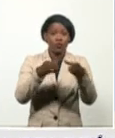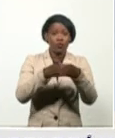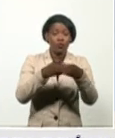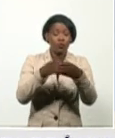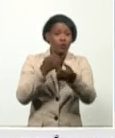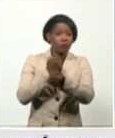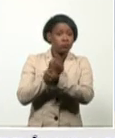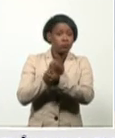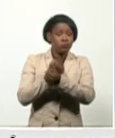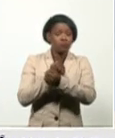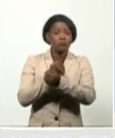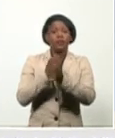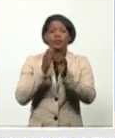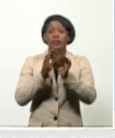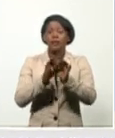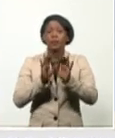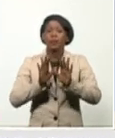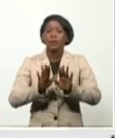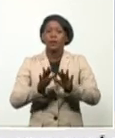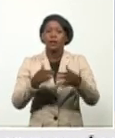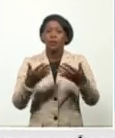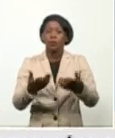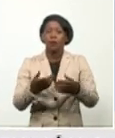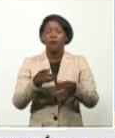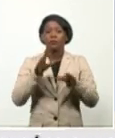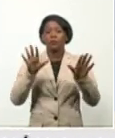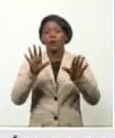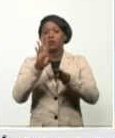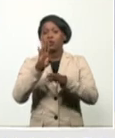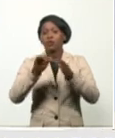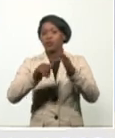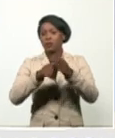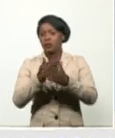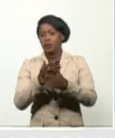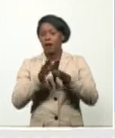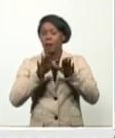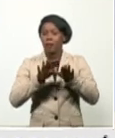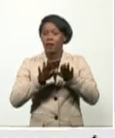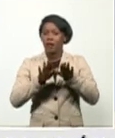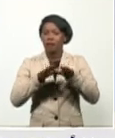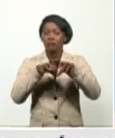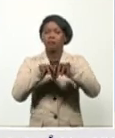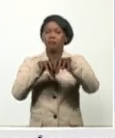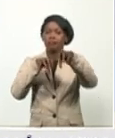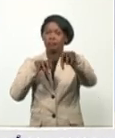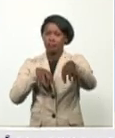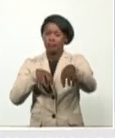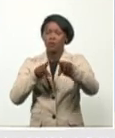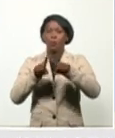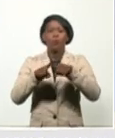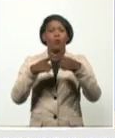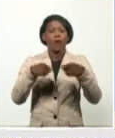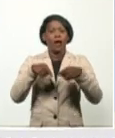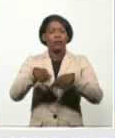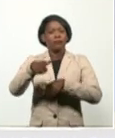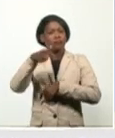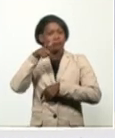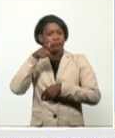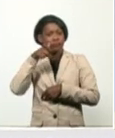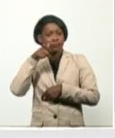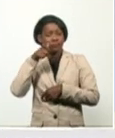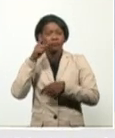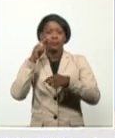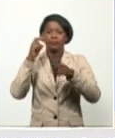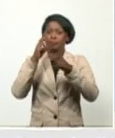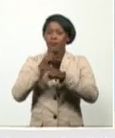se esperan 14 días en cuarentena, 14 días de vigilancia,